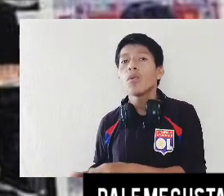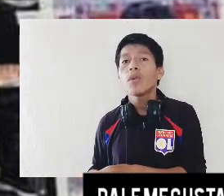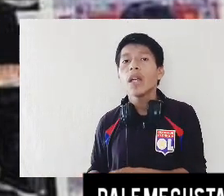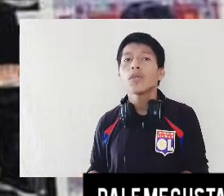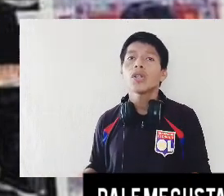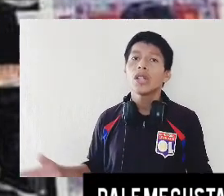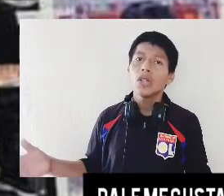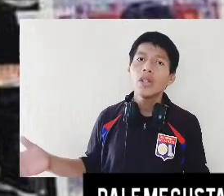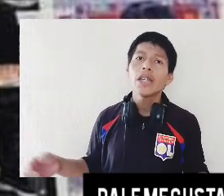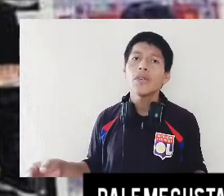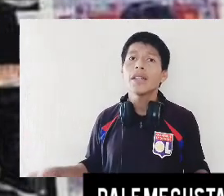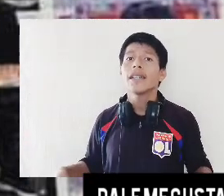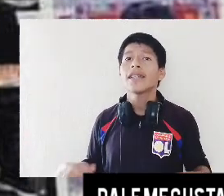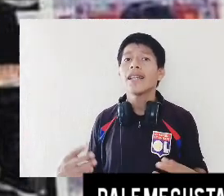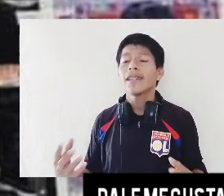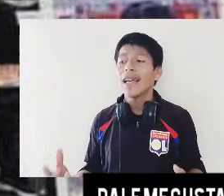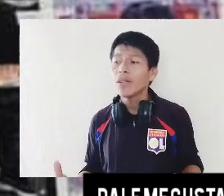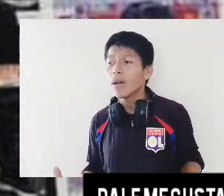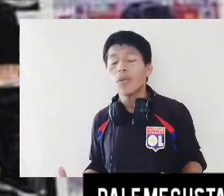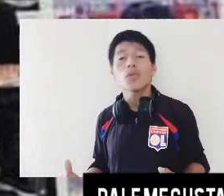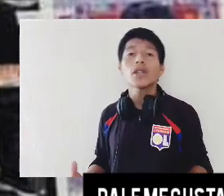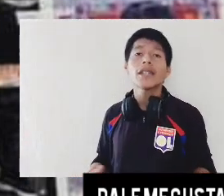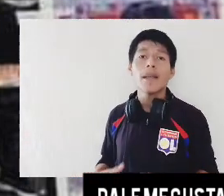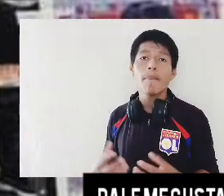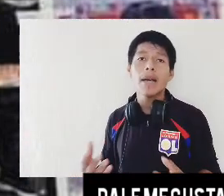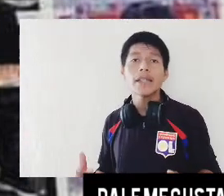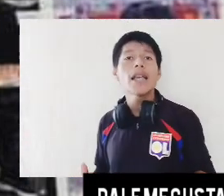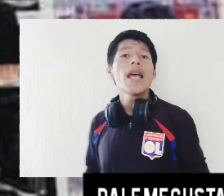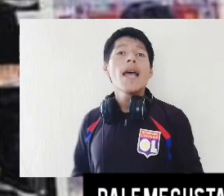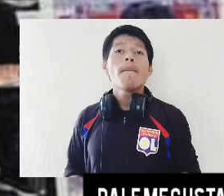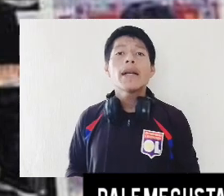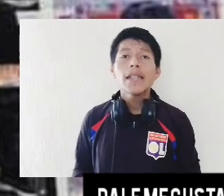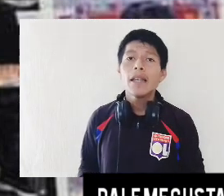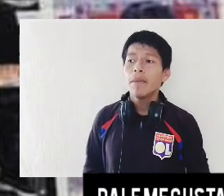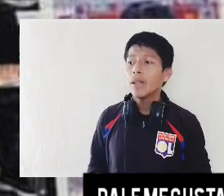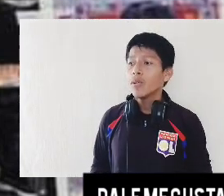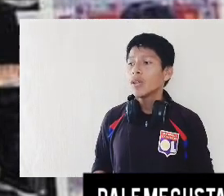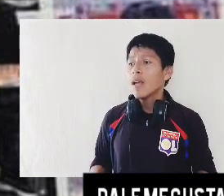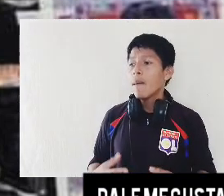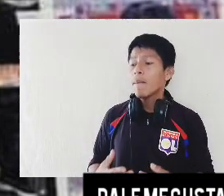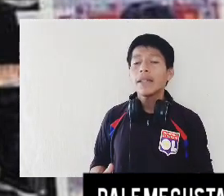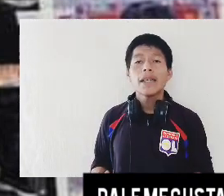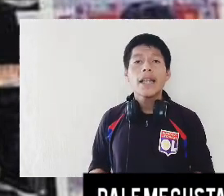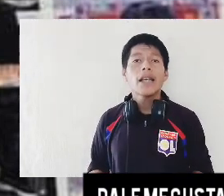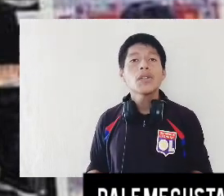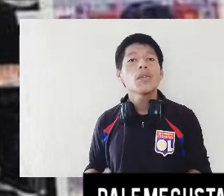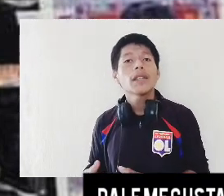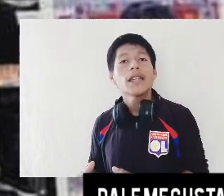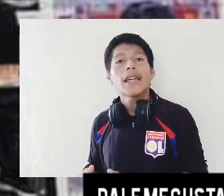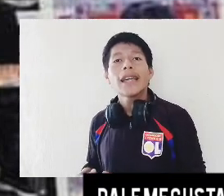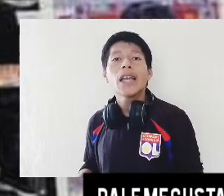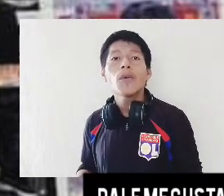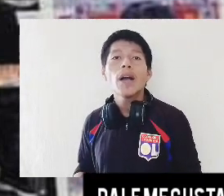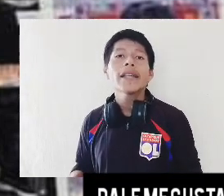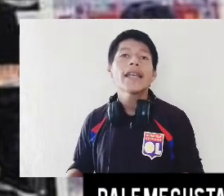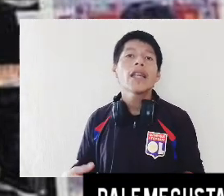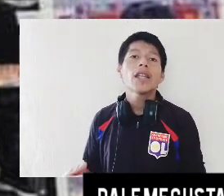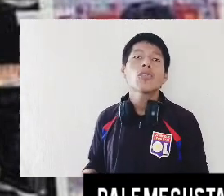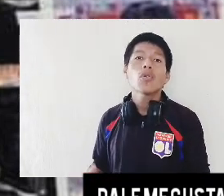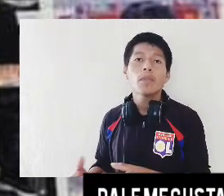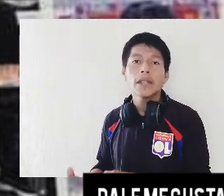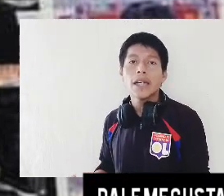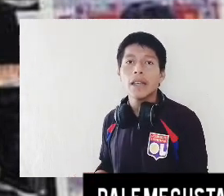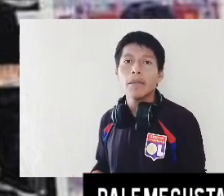verdaderos involucrados y hoy, señores, están dando a conocerse más elementos, más declaraciones que el cual